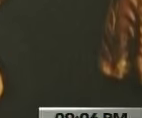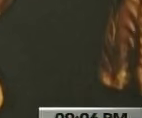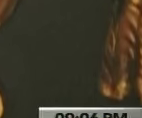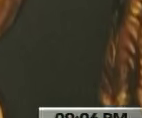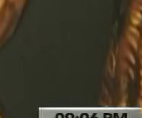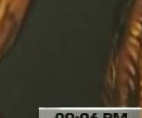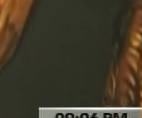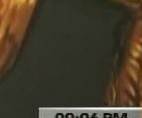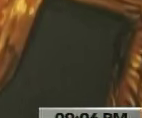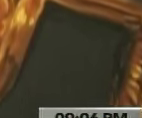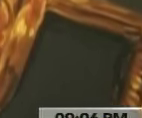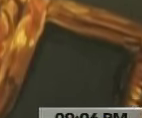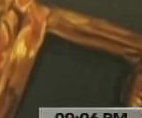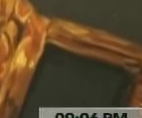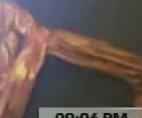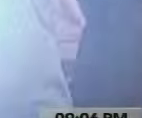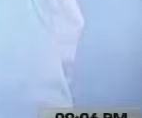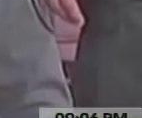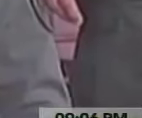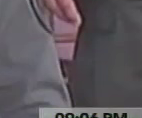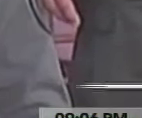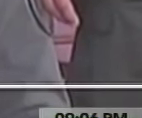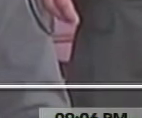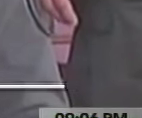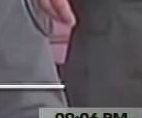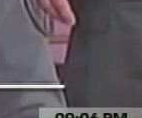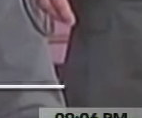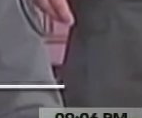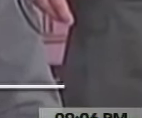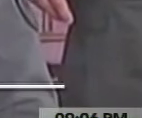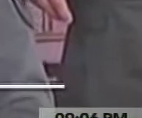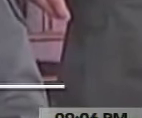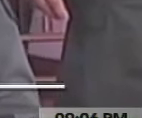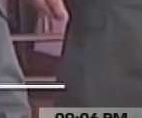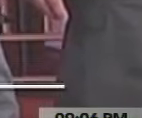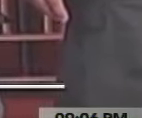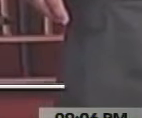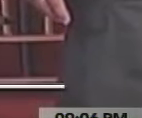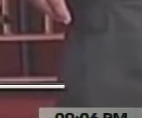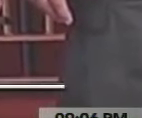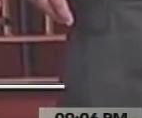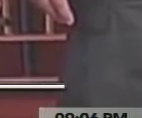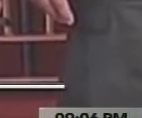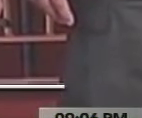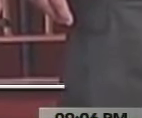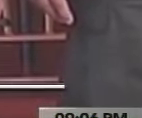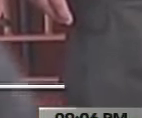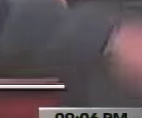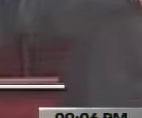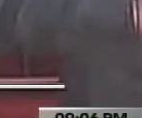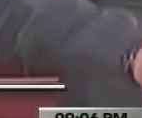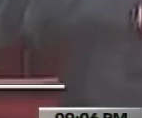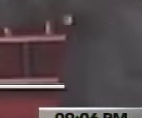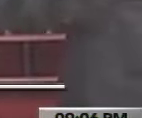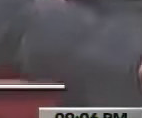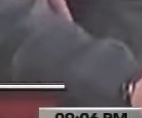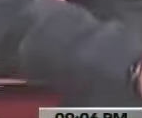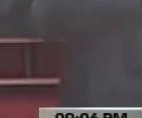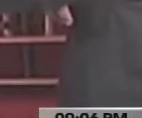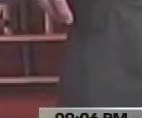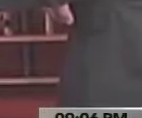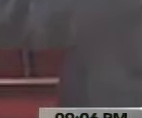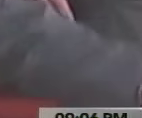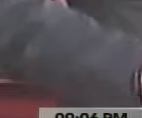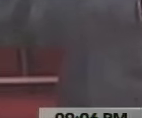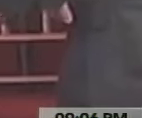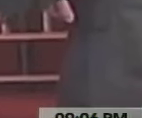Por aquí llegó Miranda en aquel año 1806 y sembró la semilla